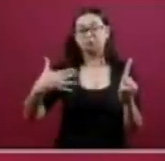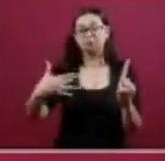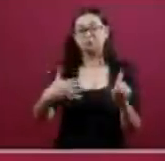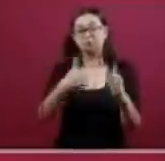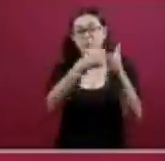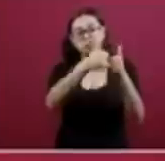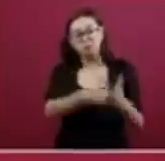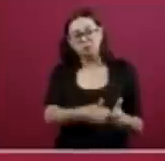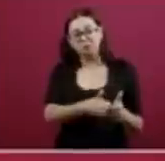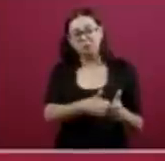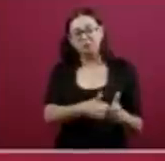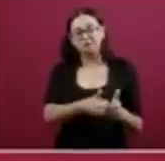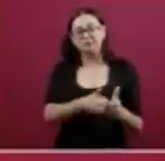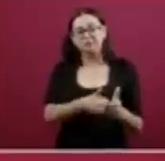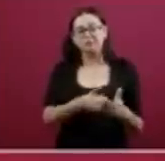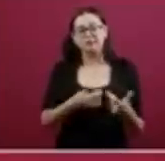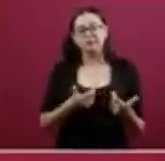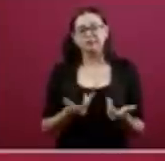y